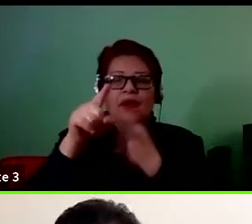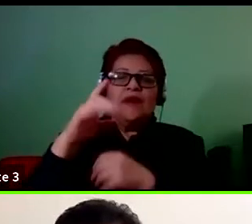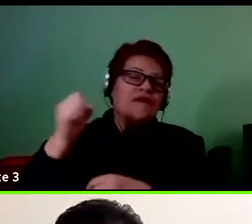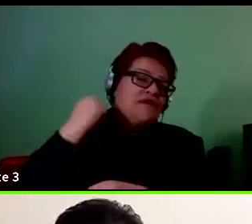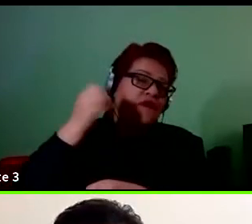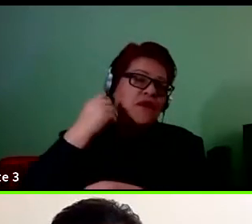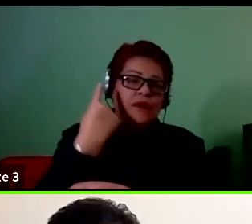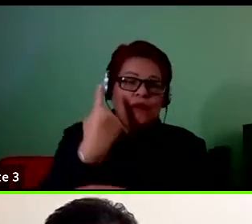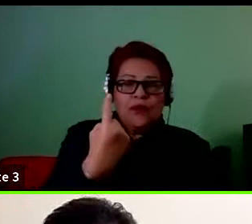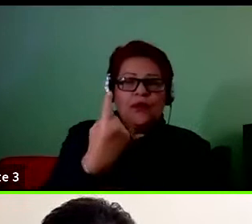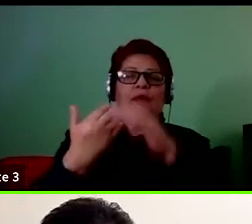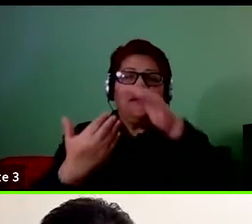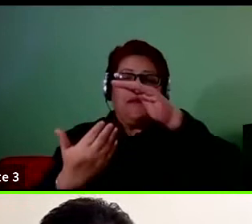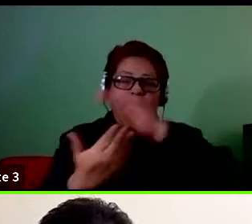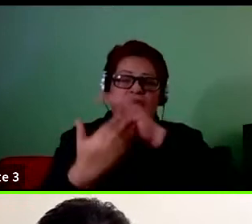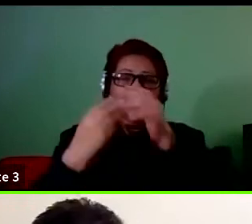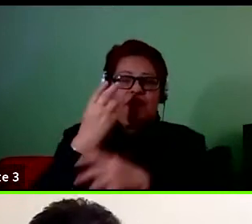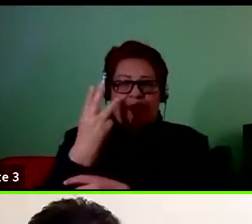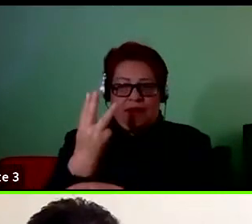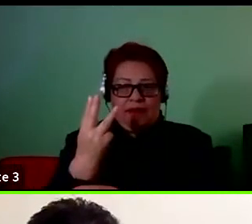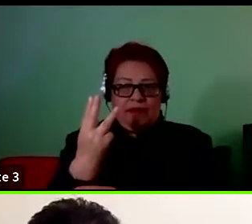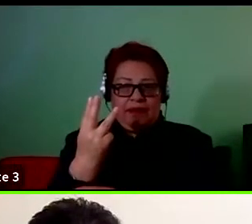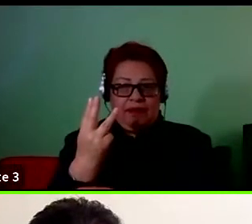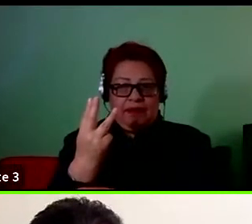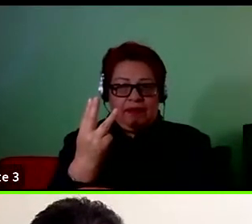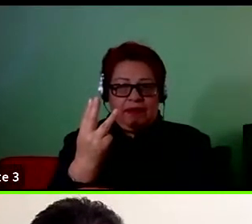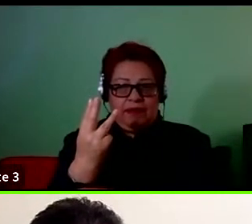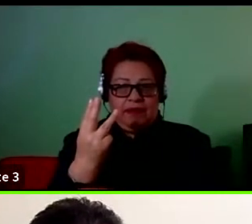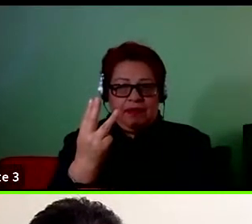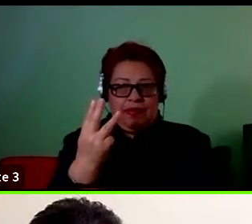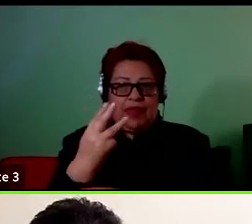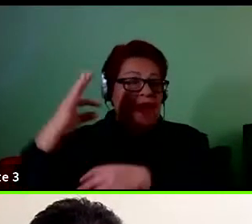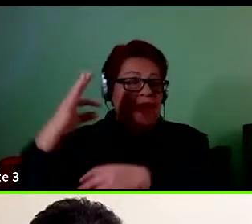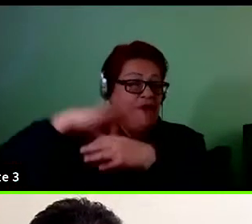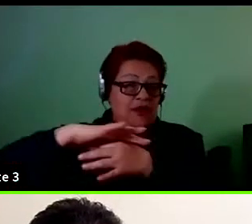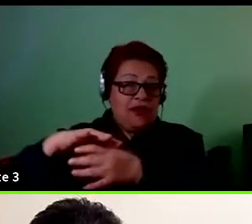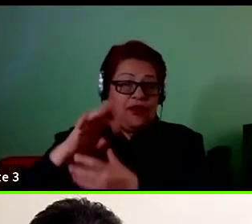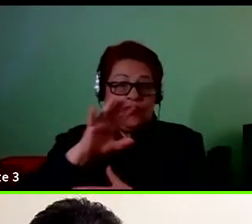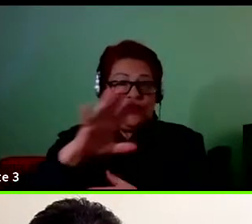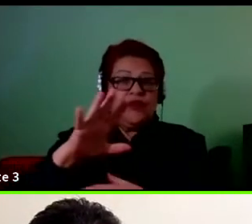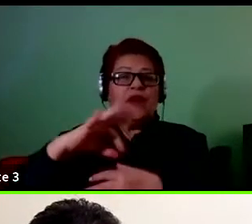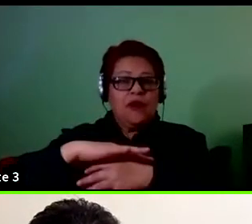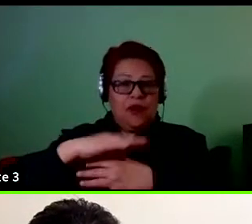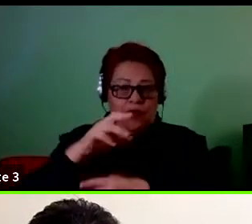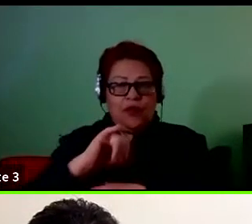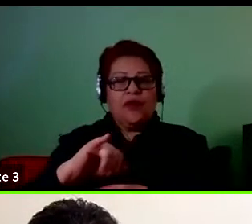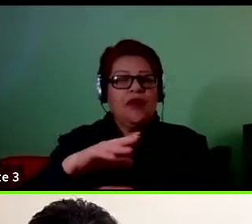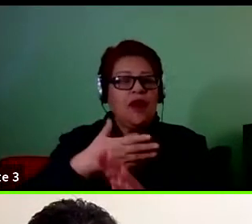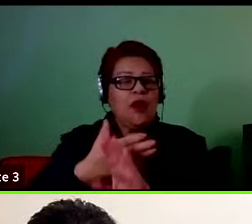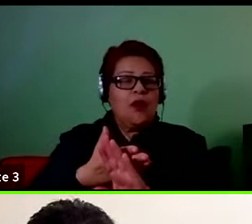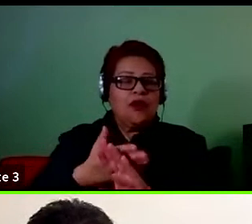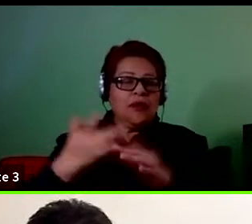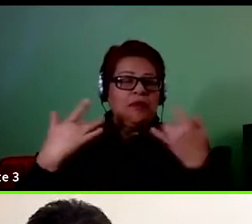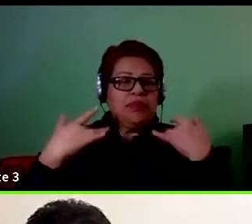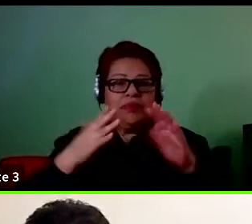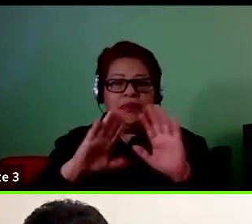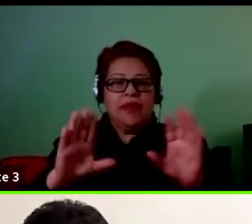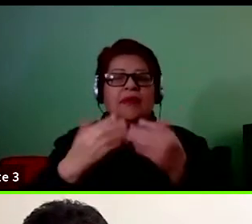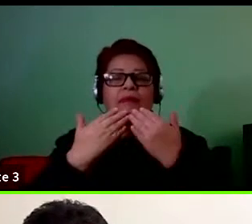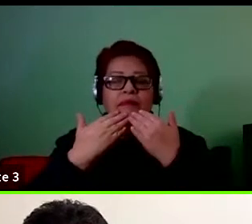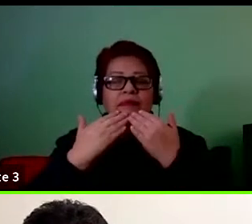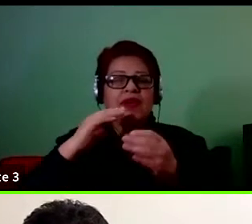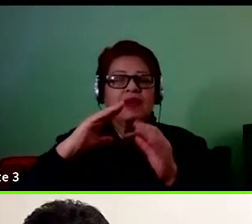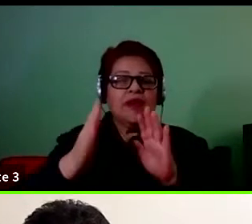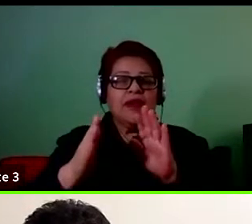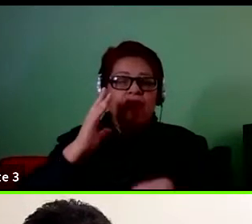1, mesa 3. 5 votos a favor, diputada presidenta, ninguno en contra. Se aprueba la